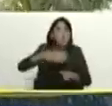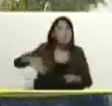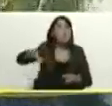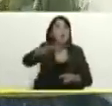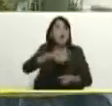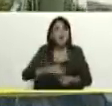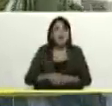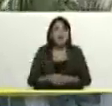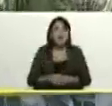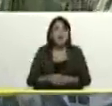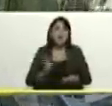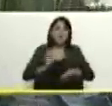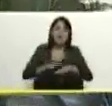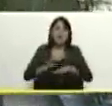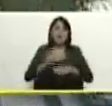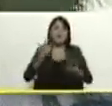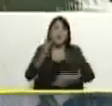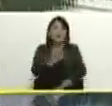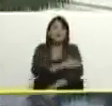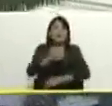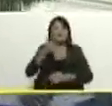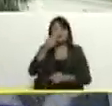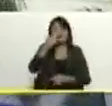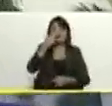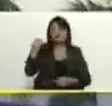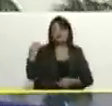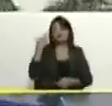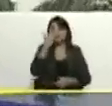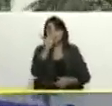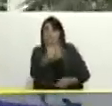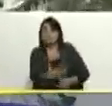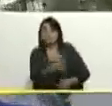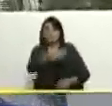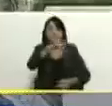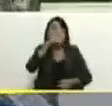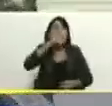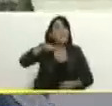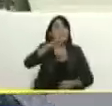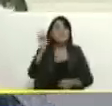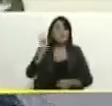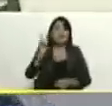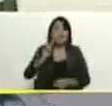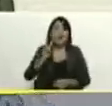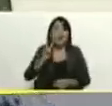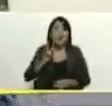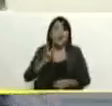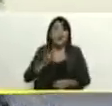miran al pueblo por encima de sus hombros, porque desprecian al pueblo de Venezuela.